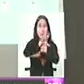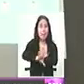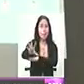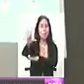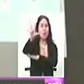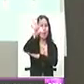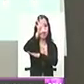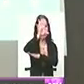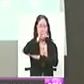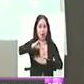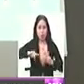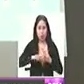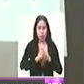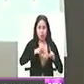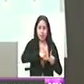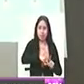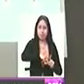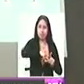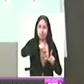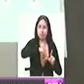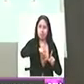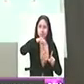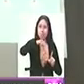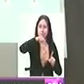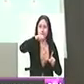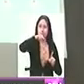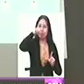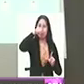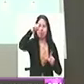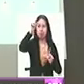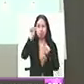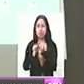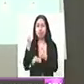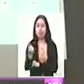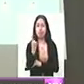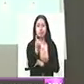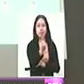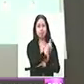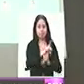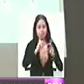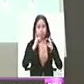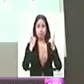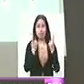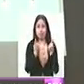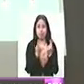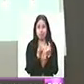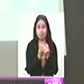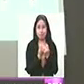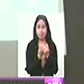la escalada de contagios en cada uno de los 2